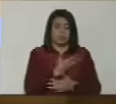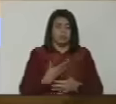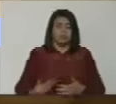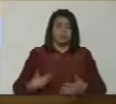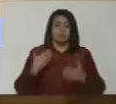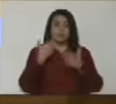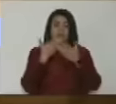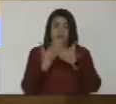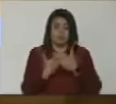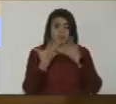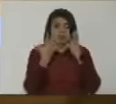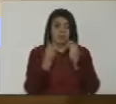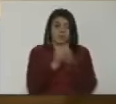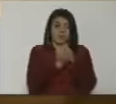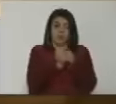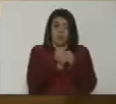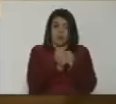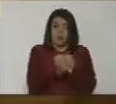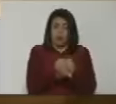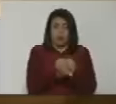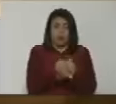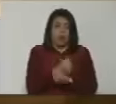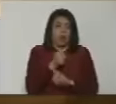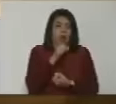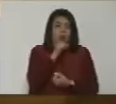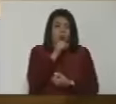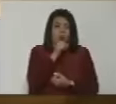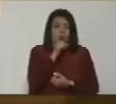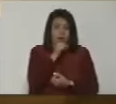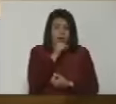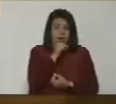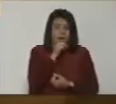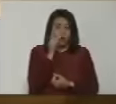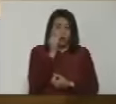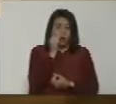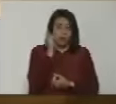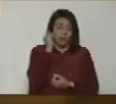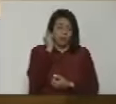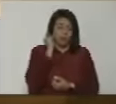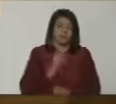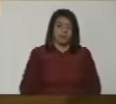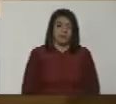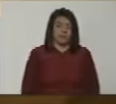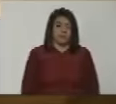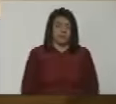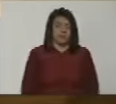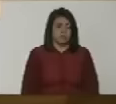presidente. Gracias por tanto amor a los adultos y las adultas mayores.